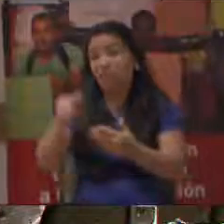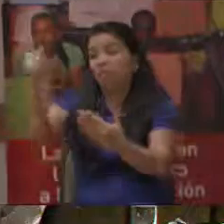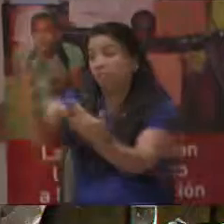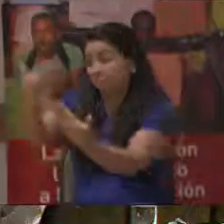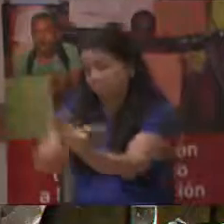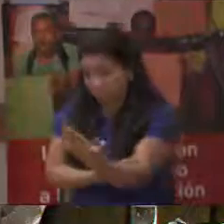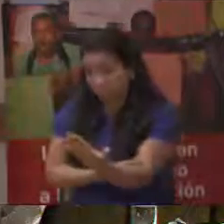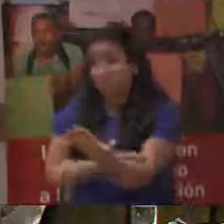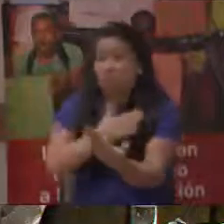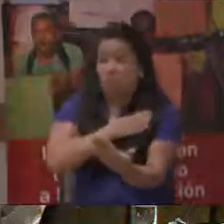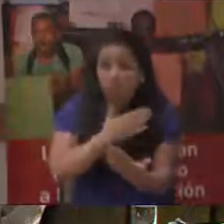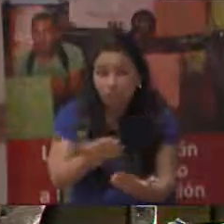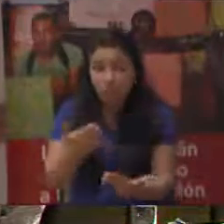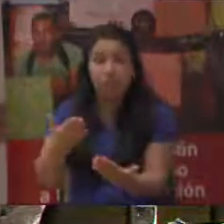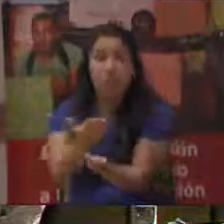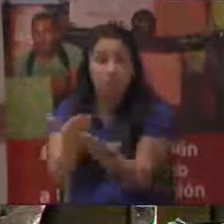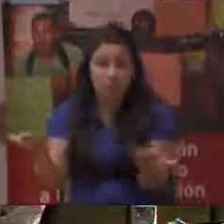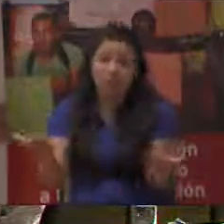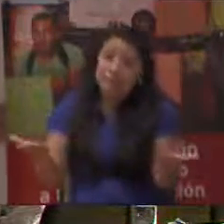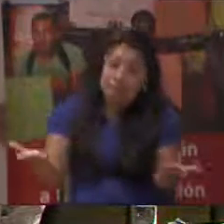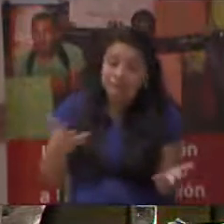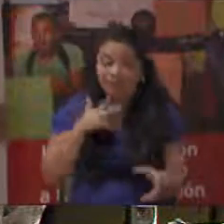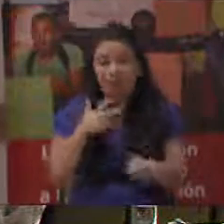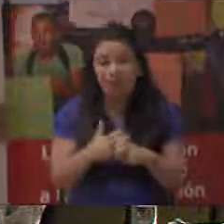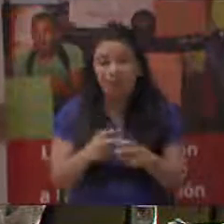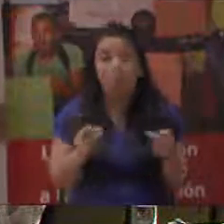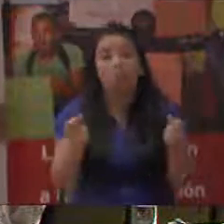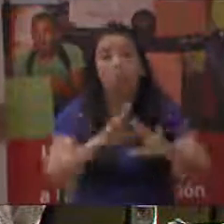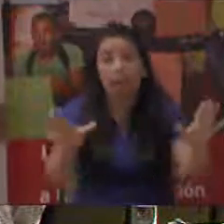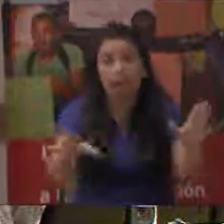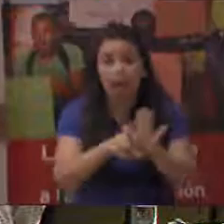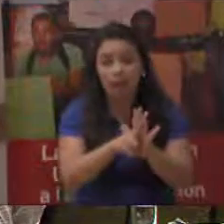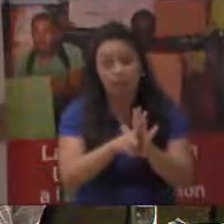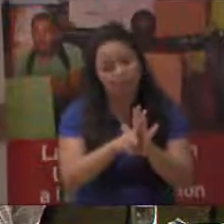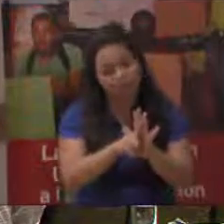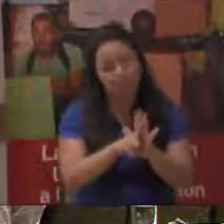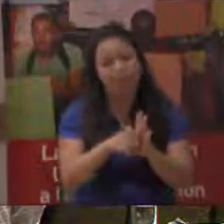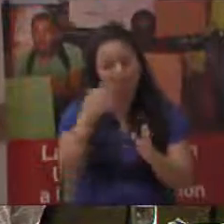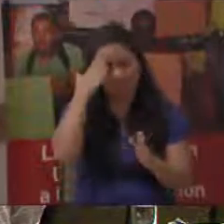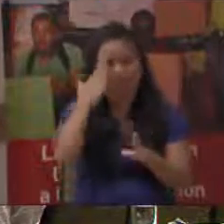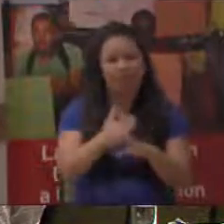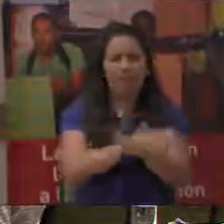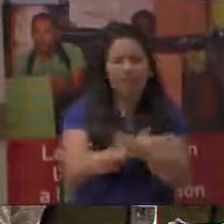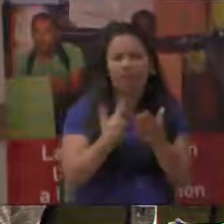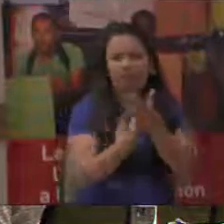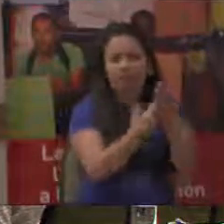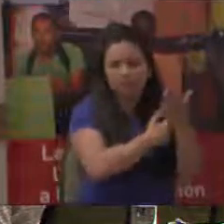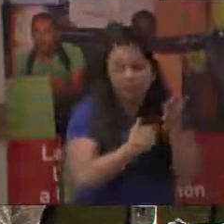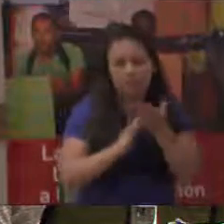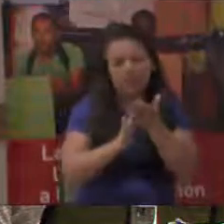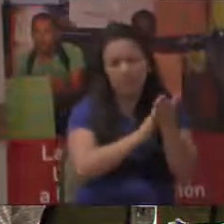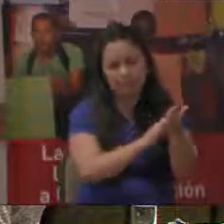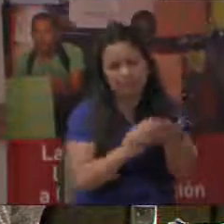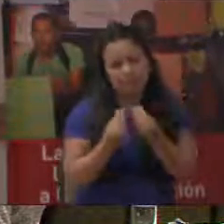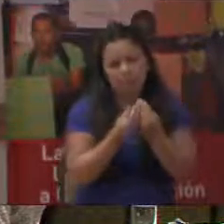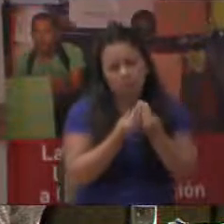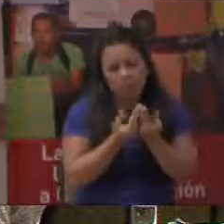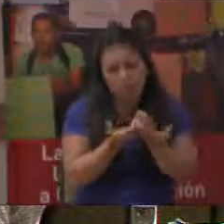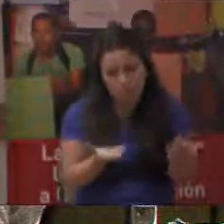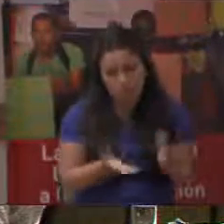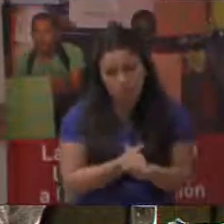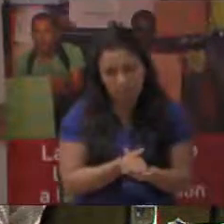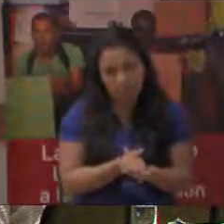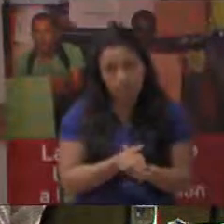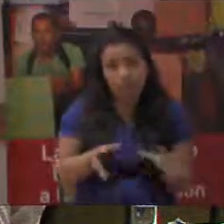de voluntades de los diferentes entidades que intervienen en el Gobierno Nacional y en el Estado. Muchas gracias. Yo solamente